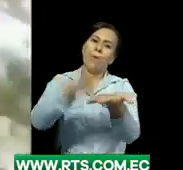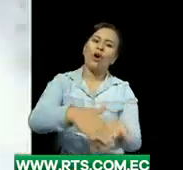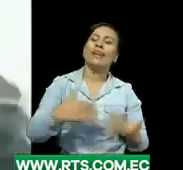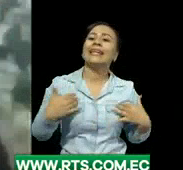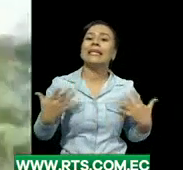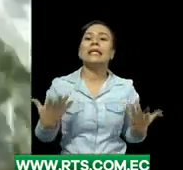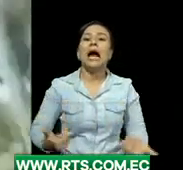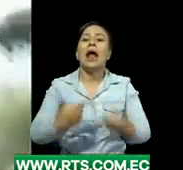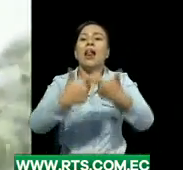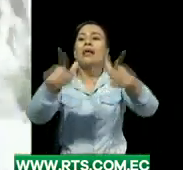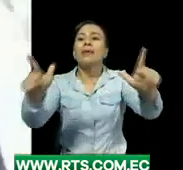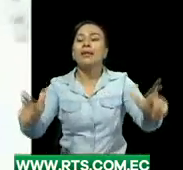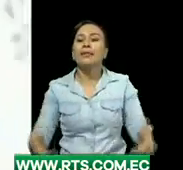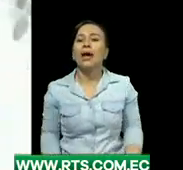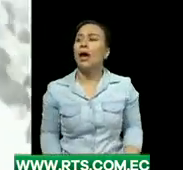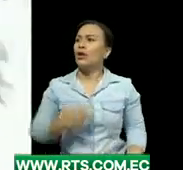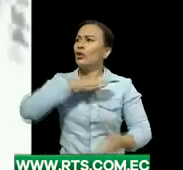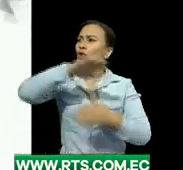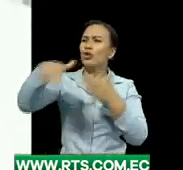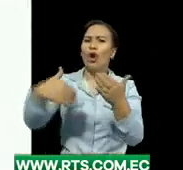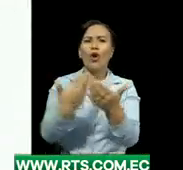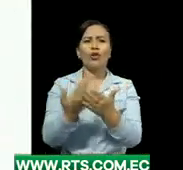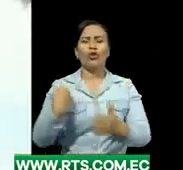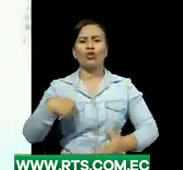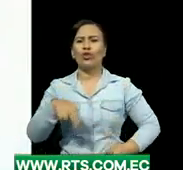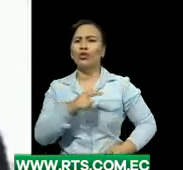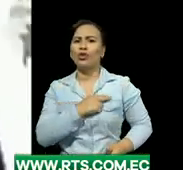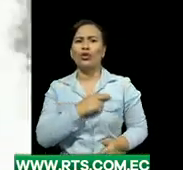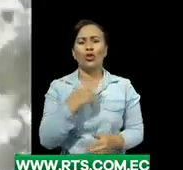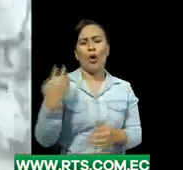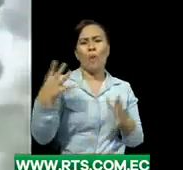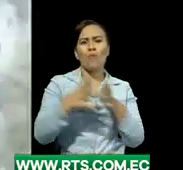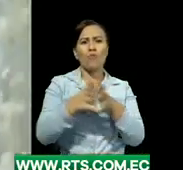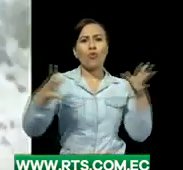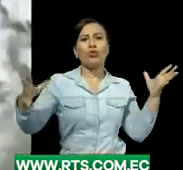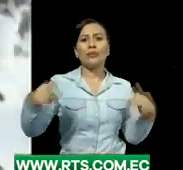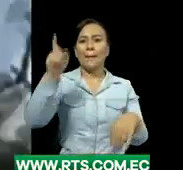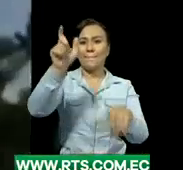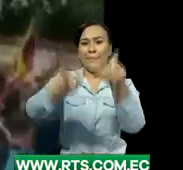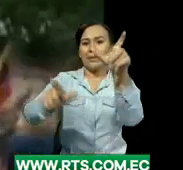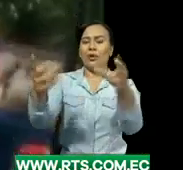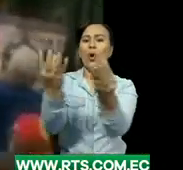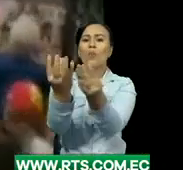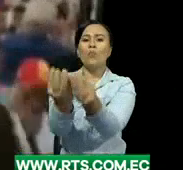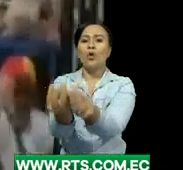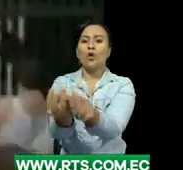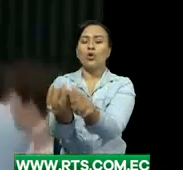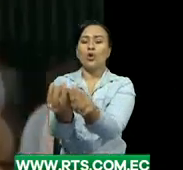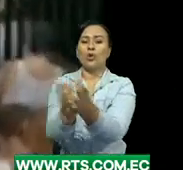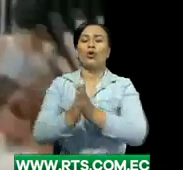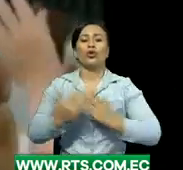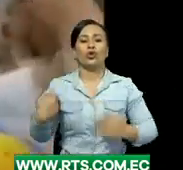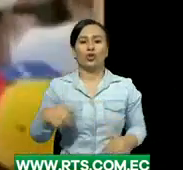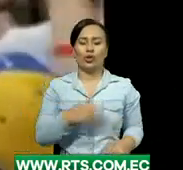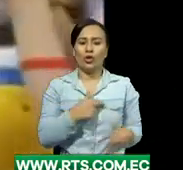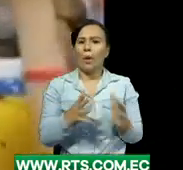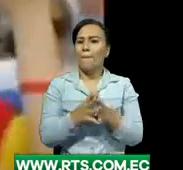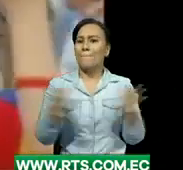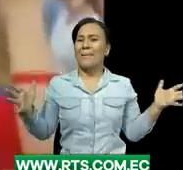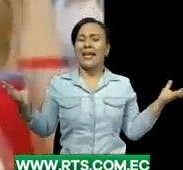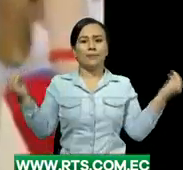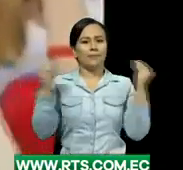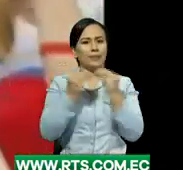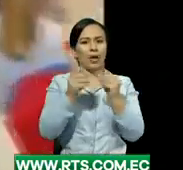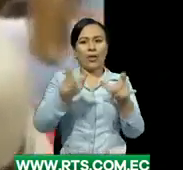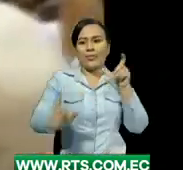No pueden con nosotros, somos demasiados, ellos son muy pocos. Y las bombas que tienen están vencidas, no tienen impulso, no llegan a